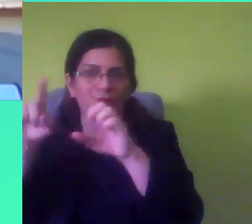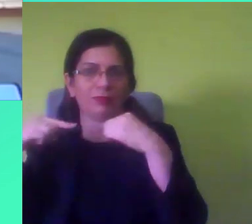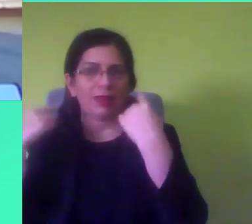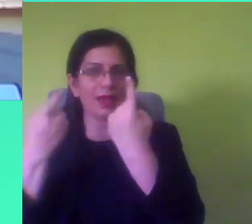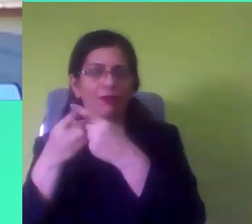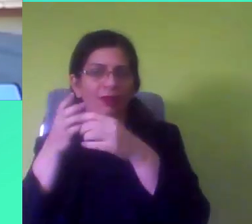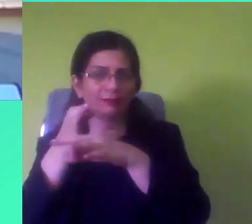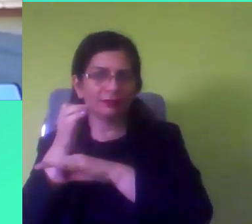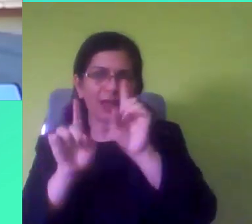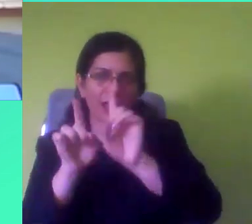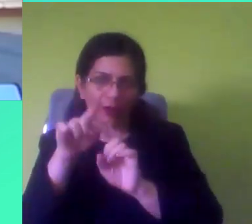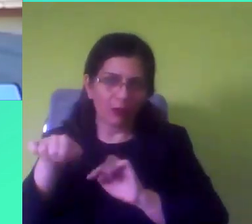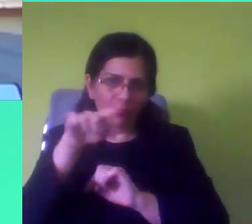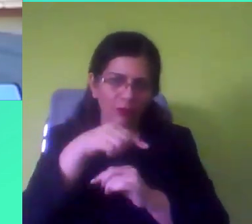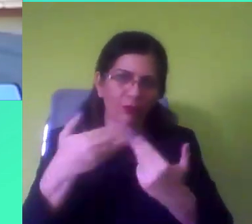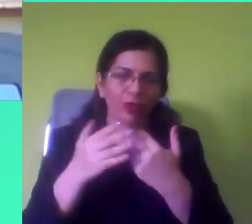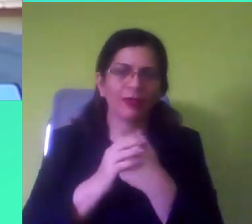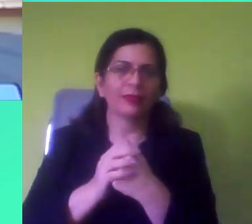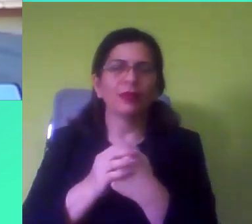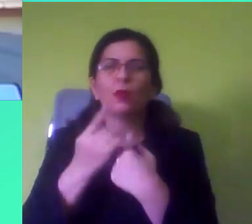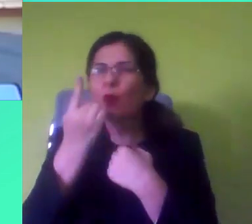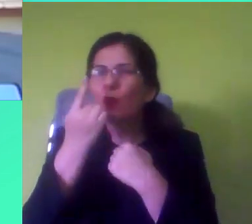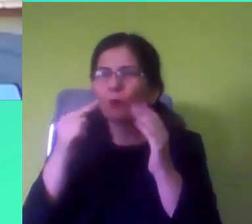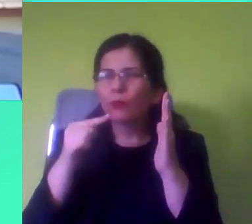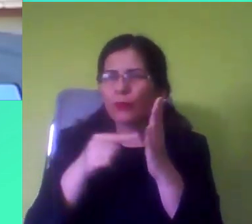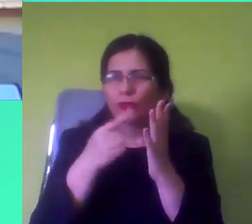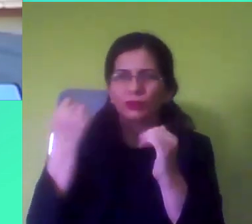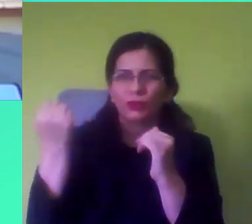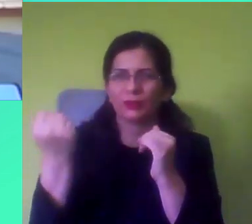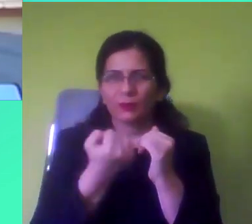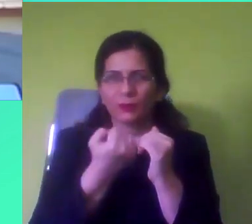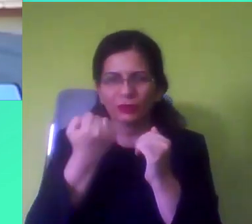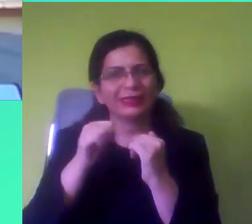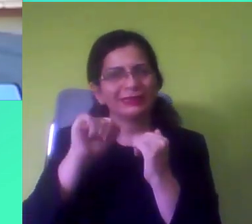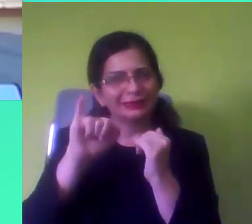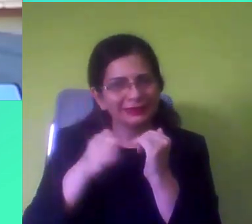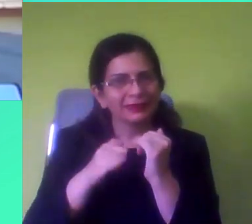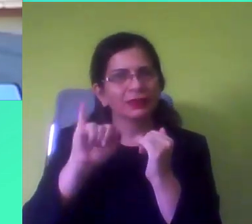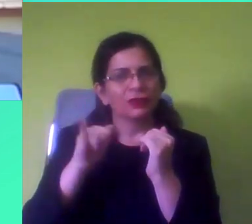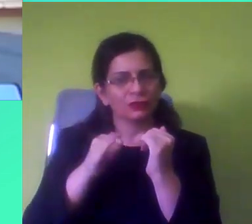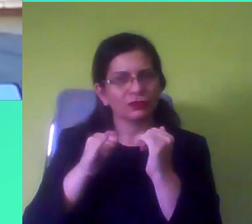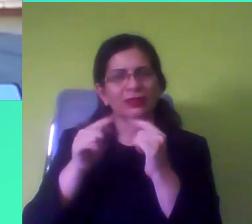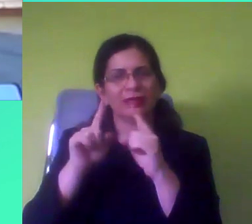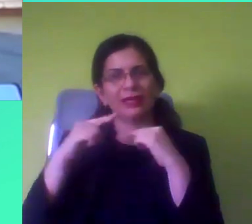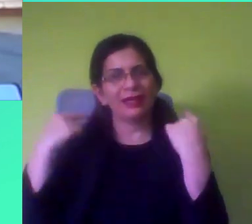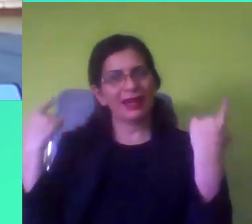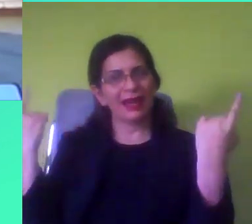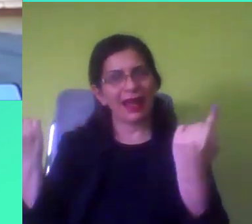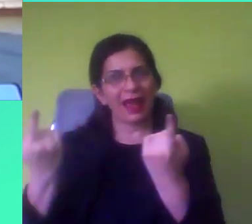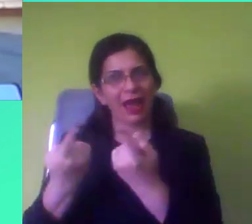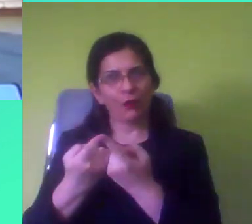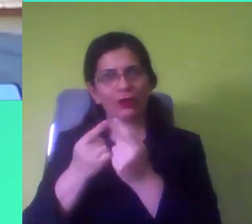Pero lo que sí me parece que sí es trasladable al aula y sí nos permite hablar